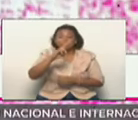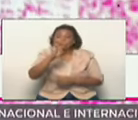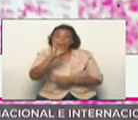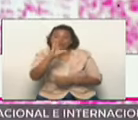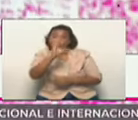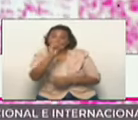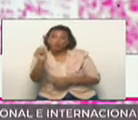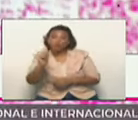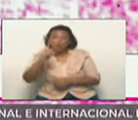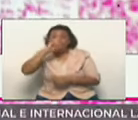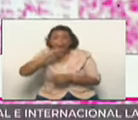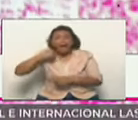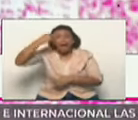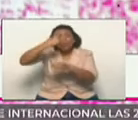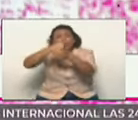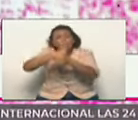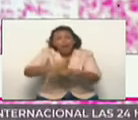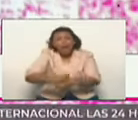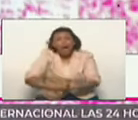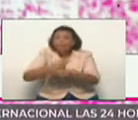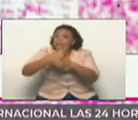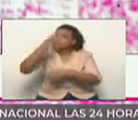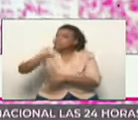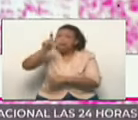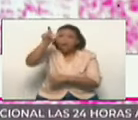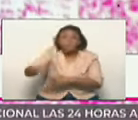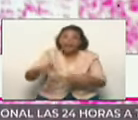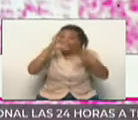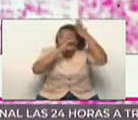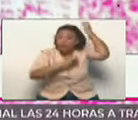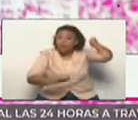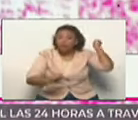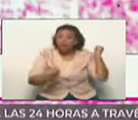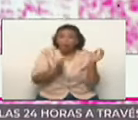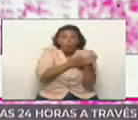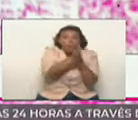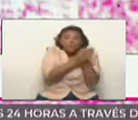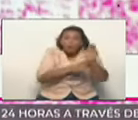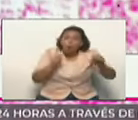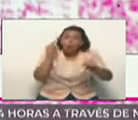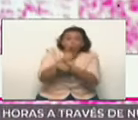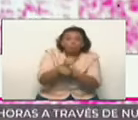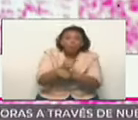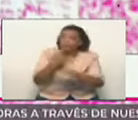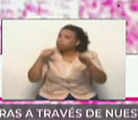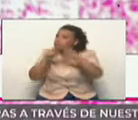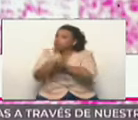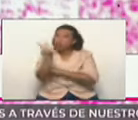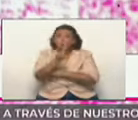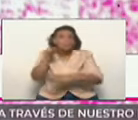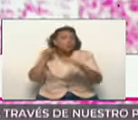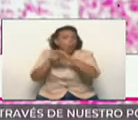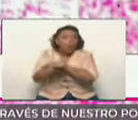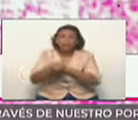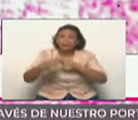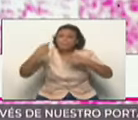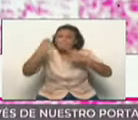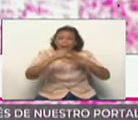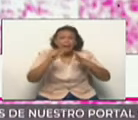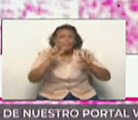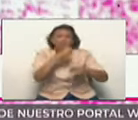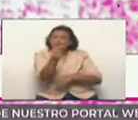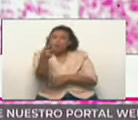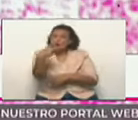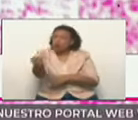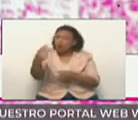larga, Itamaraty siempre, yo era canciller, conspiró para que nosotros no ingresáramos. Siempre puso